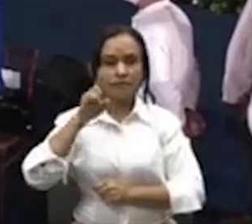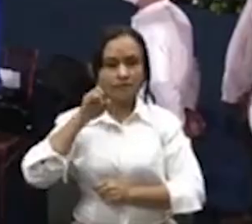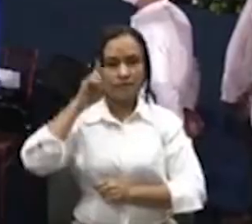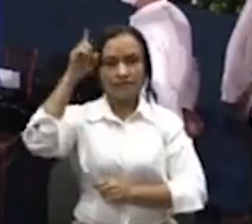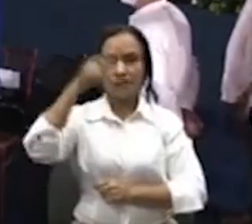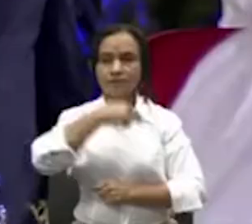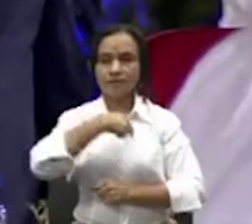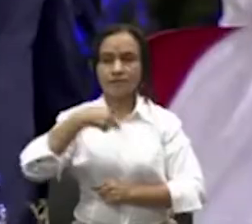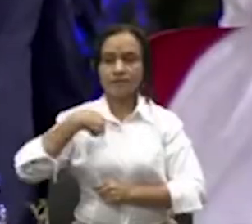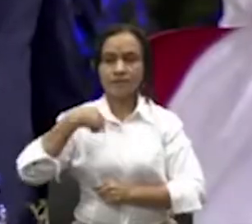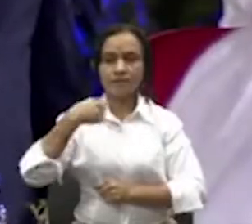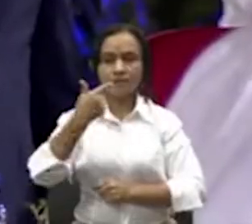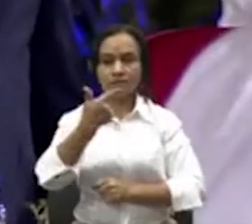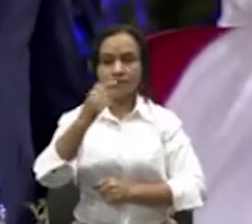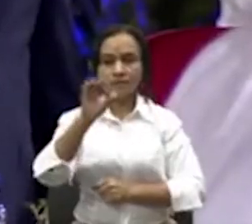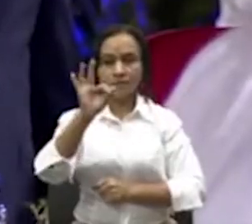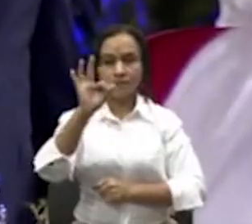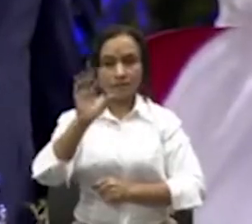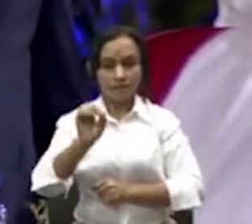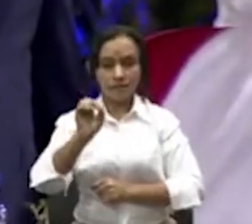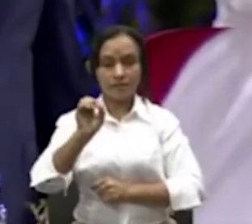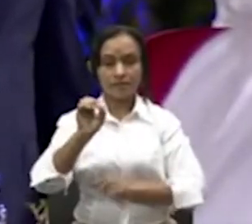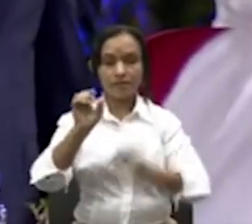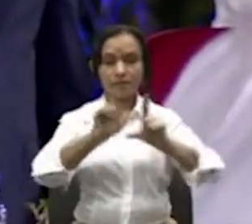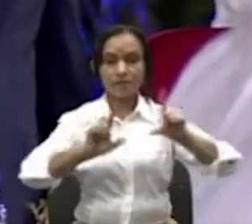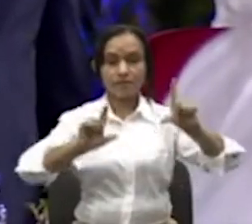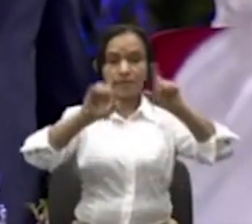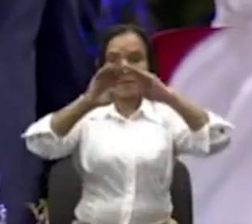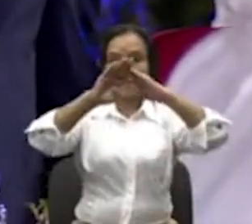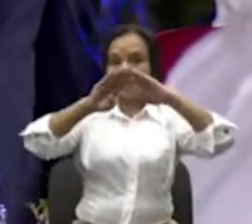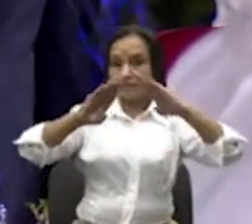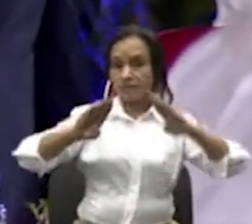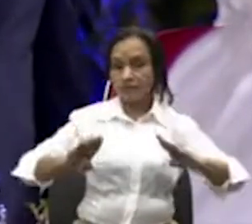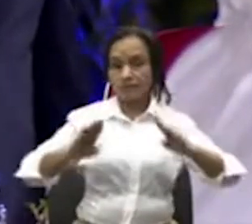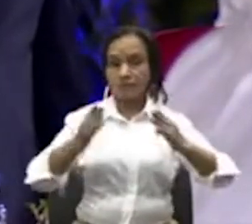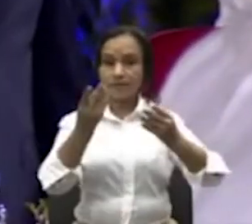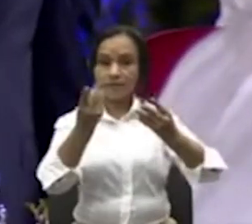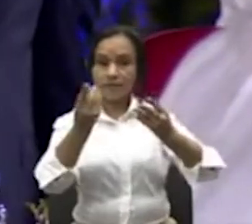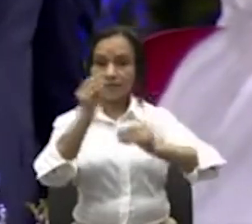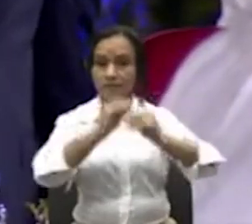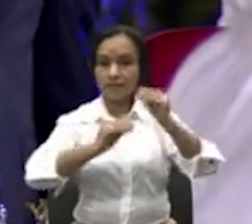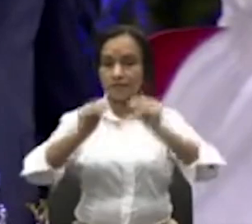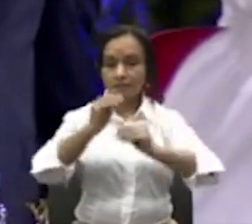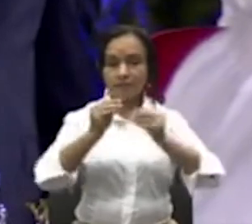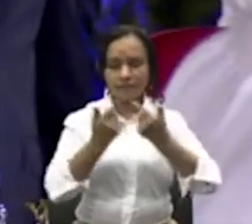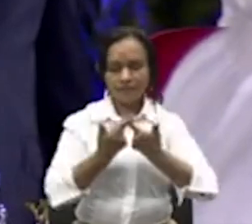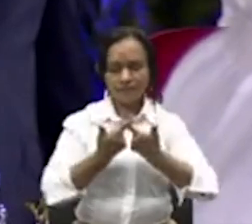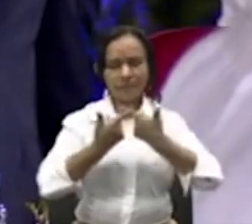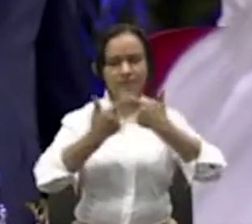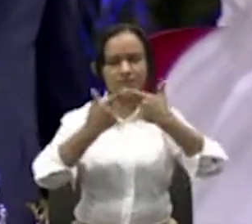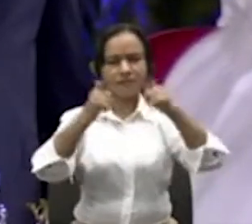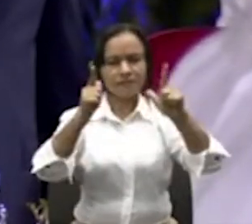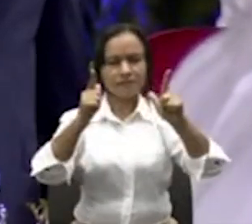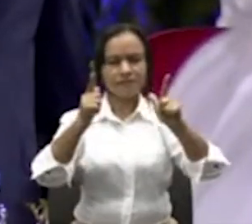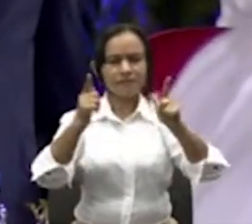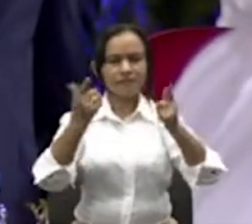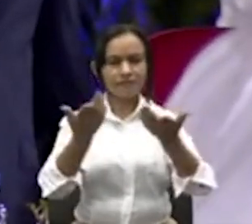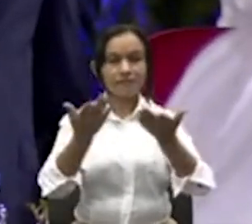para desarrollar el Golfo de Fonseca en una zona de paz, en una zona económica, o una zona de libre comercio, porque